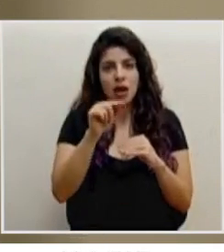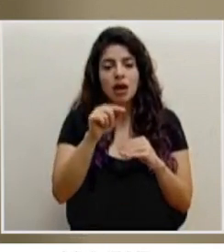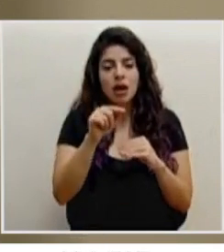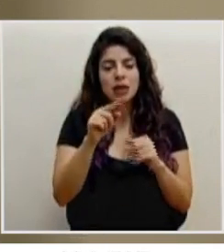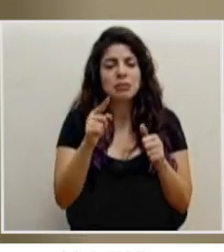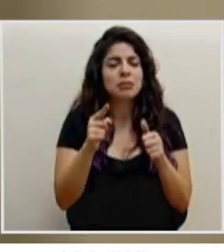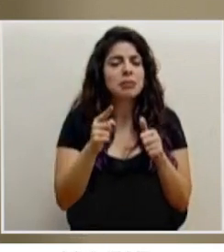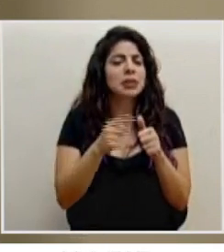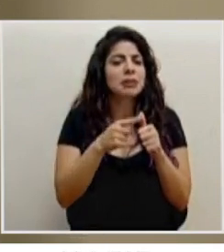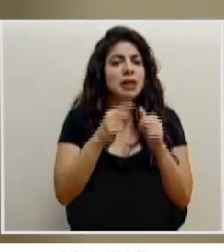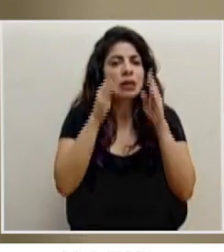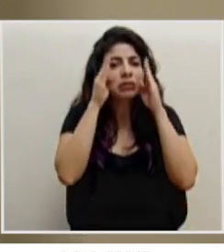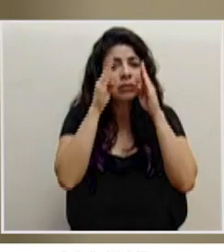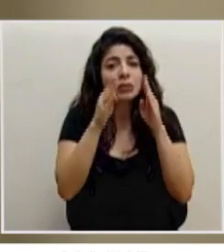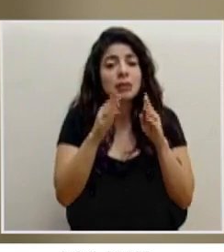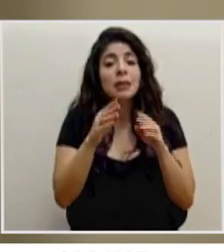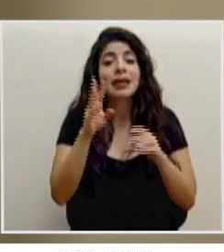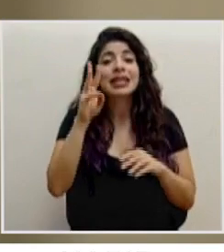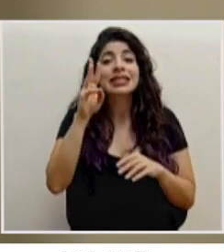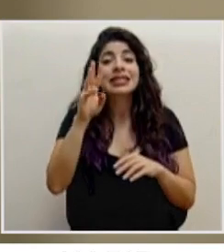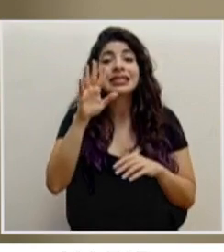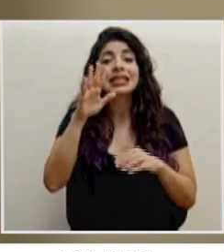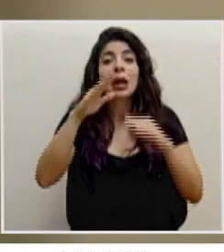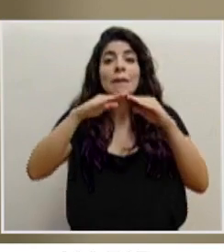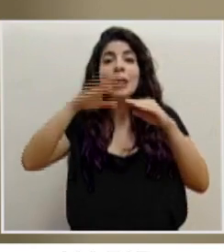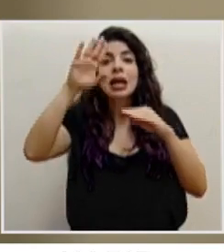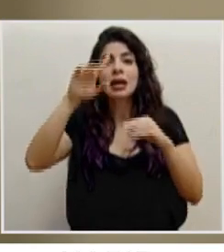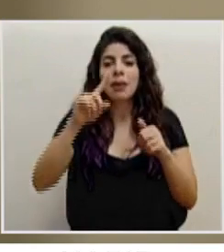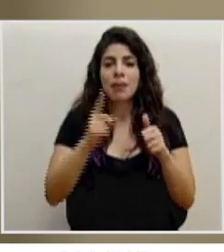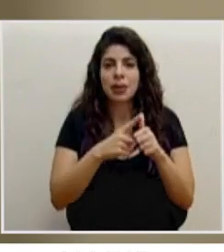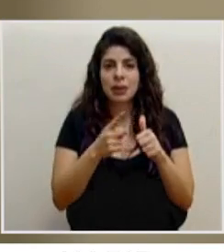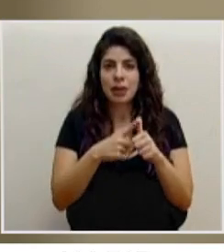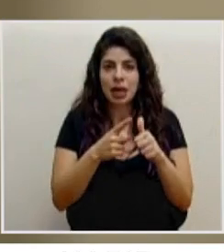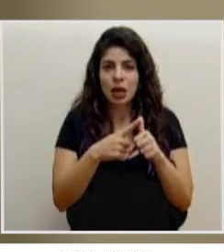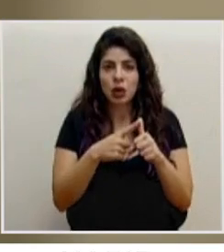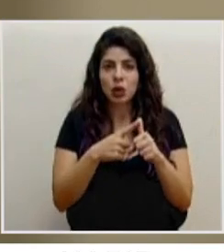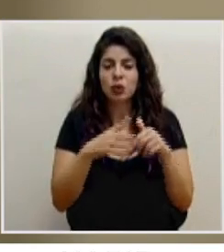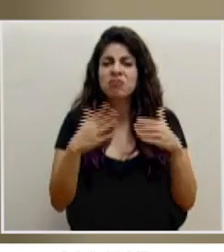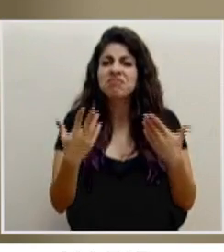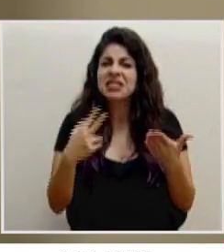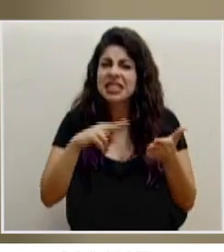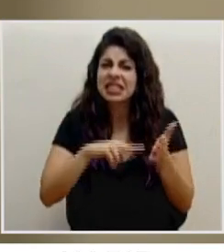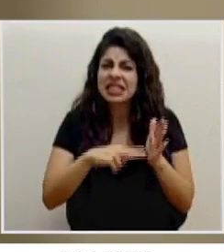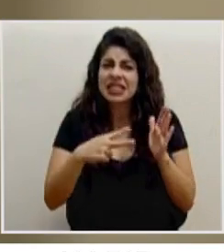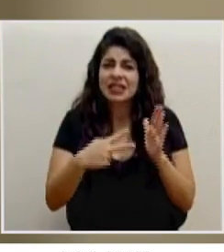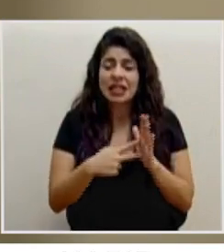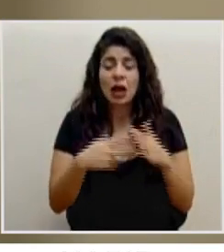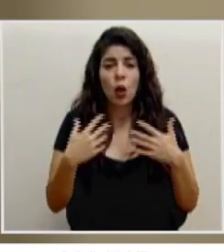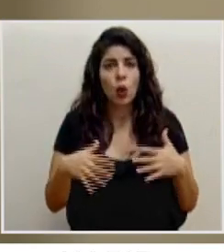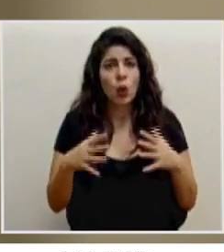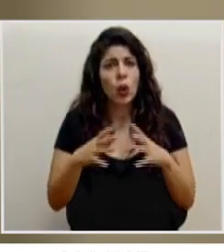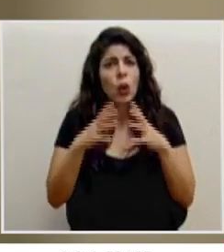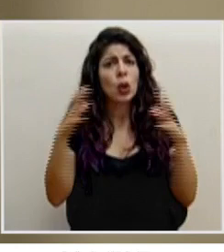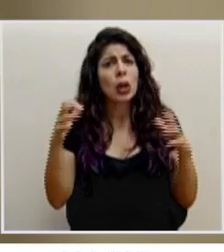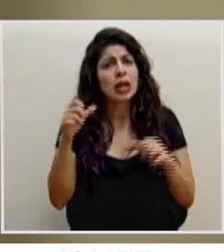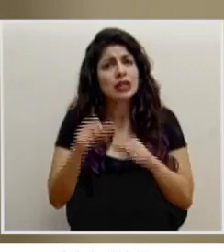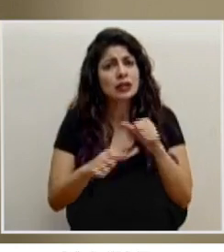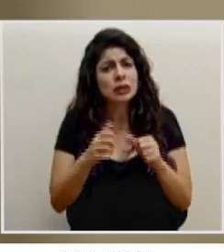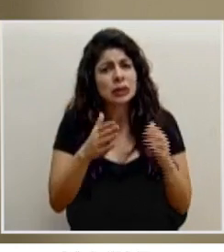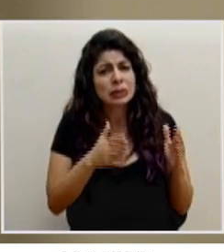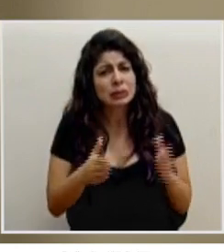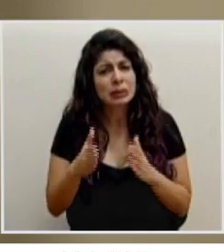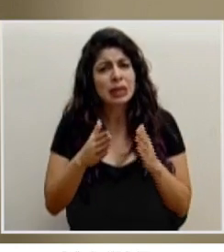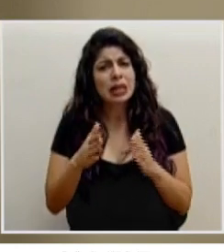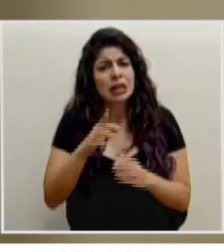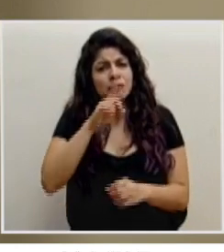enfocándonos principalmente en los mayores de 65 años. Esto implica un inmenso esfuerzo logístico,